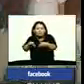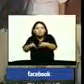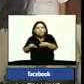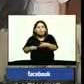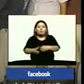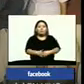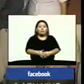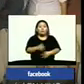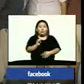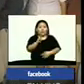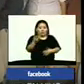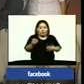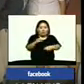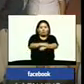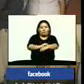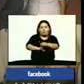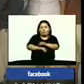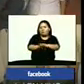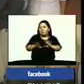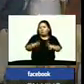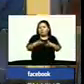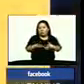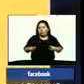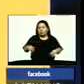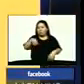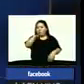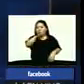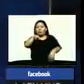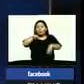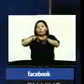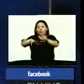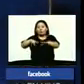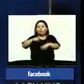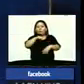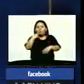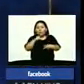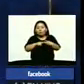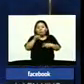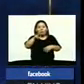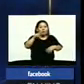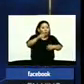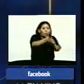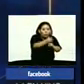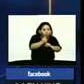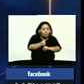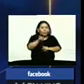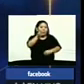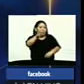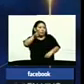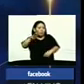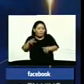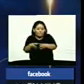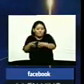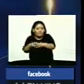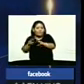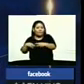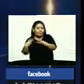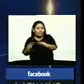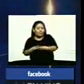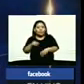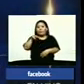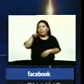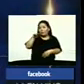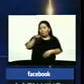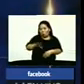ley. Con estas capturas se resuelven 48 homicidios, 3 privaciones de libertad, 22 agrupaciones ilícitas y